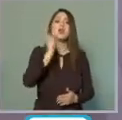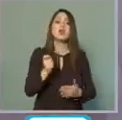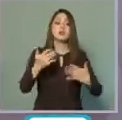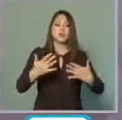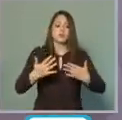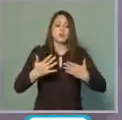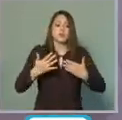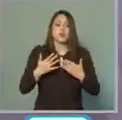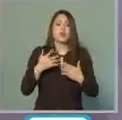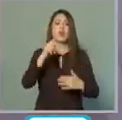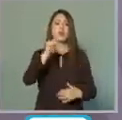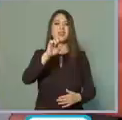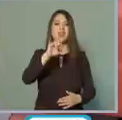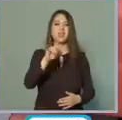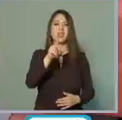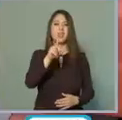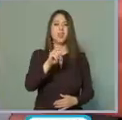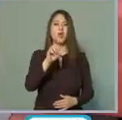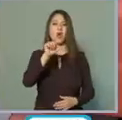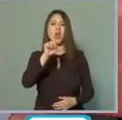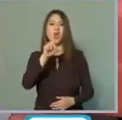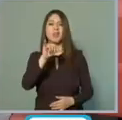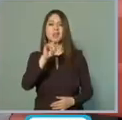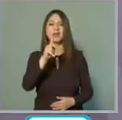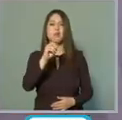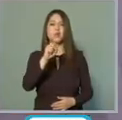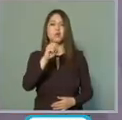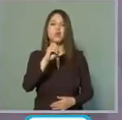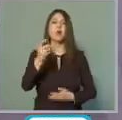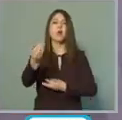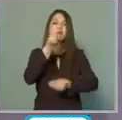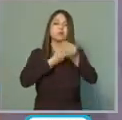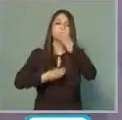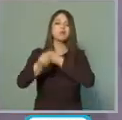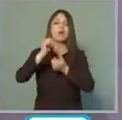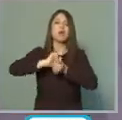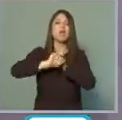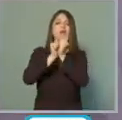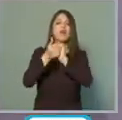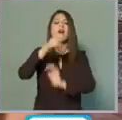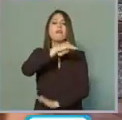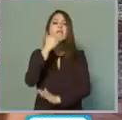tejido adiposo dentro de un rango saludable es muy importante para función exócrina,